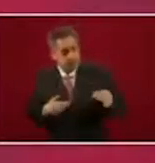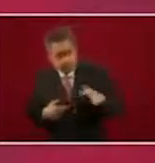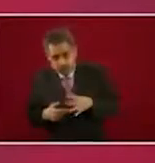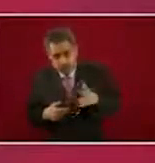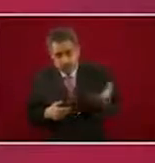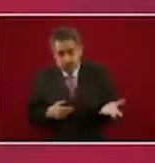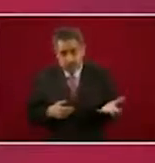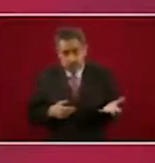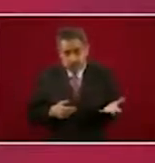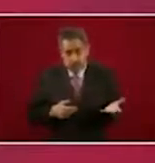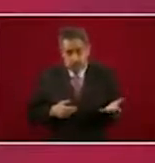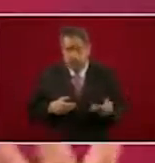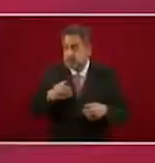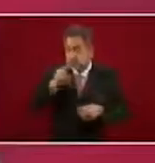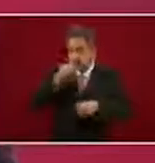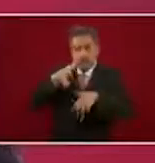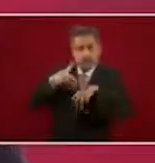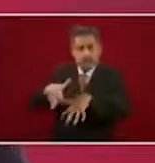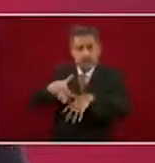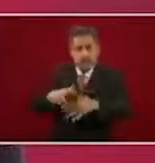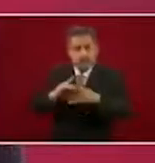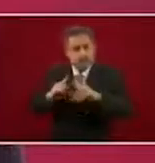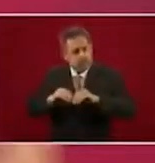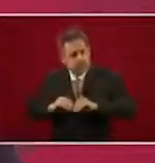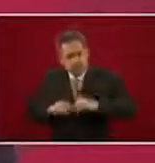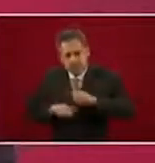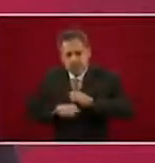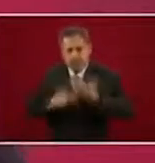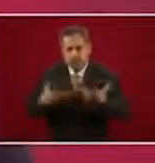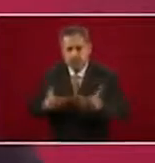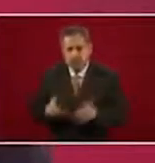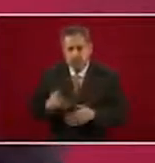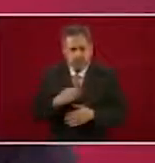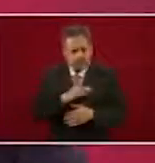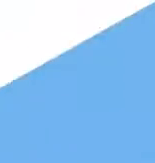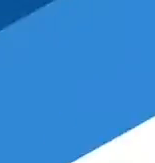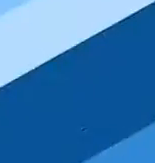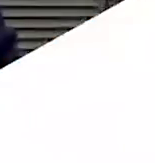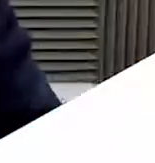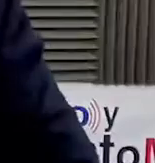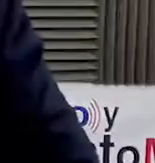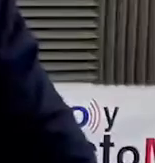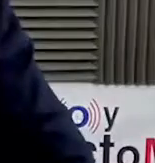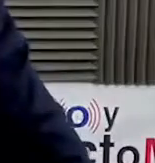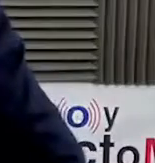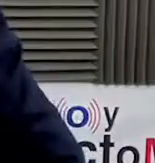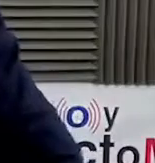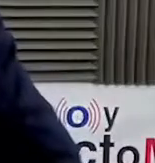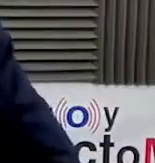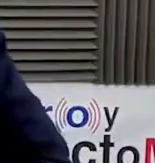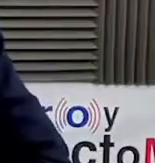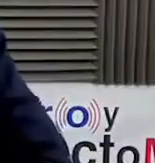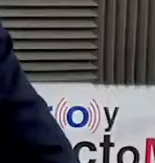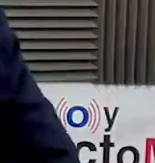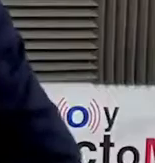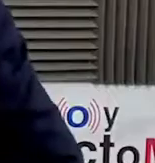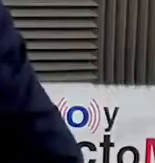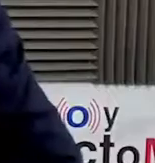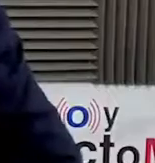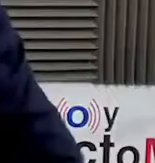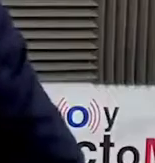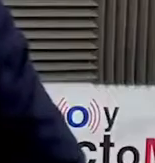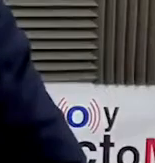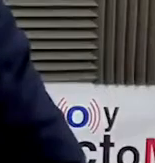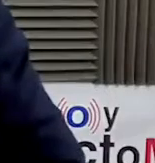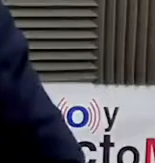que salgan a manifestarse y expedían yo les puedo garantizar que el megane style bueno